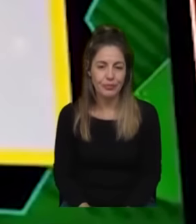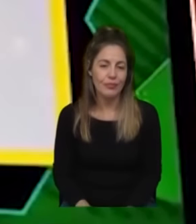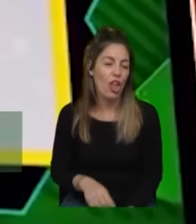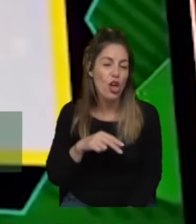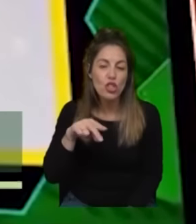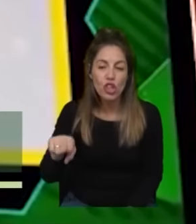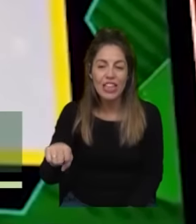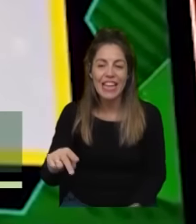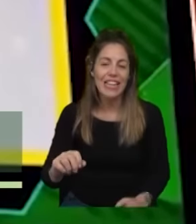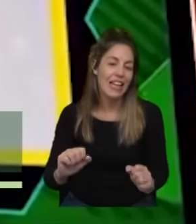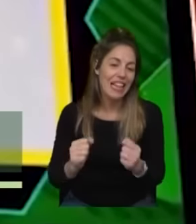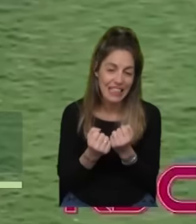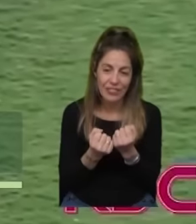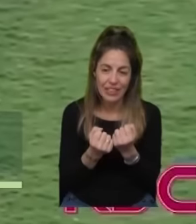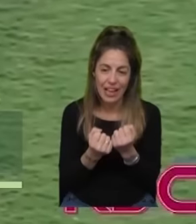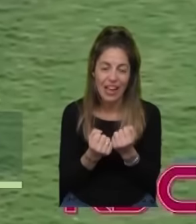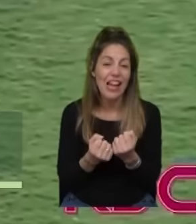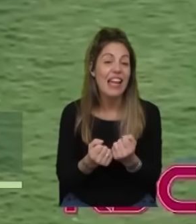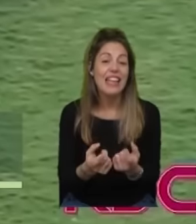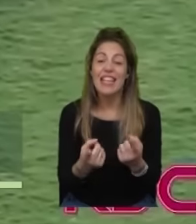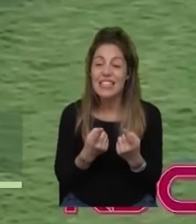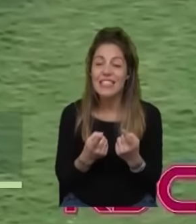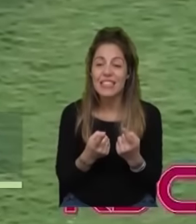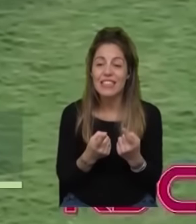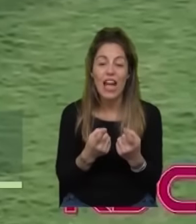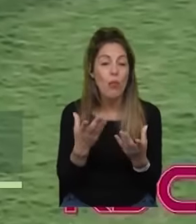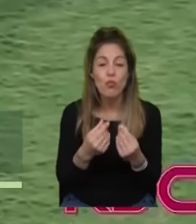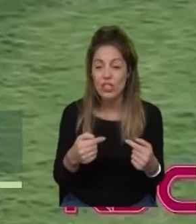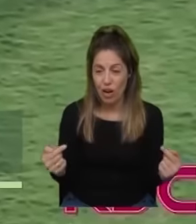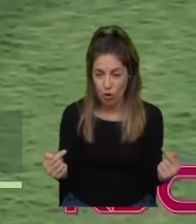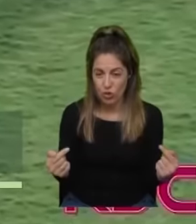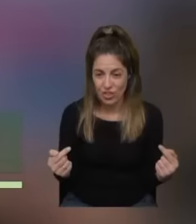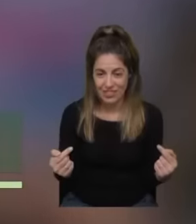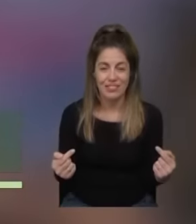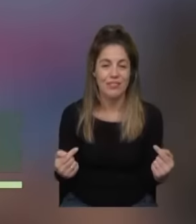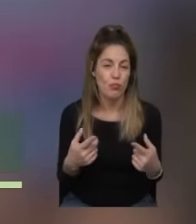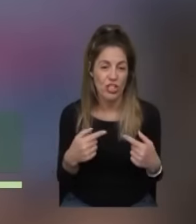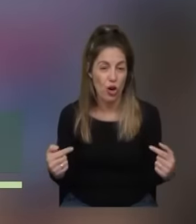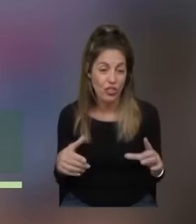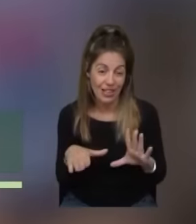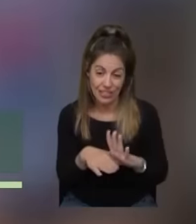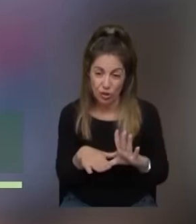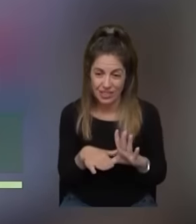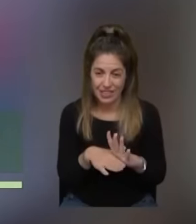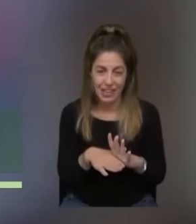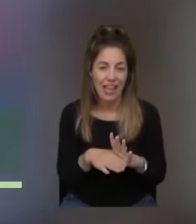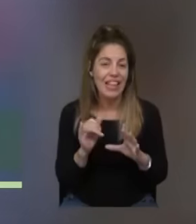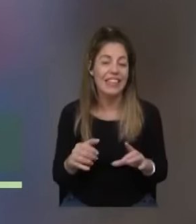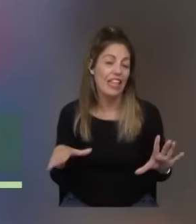Sostener la clandestinidad exige la alineación de varios dioses, ¿no? Se tienen que